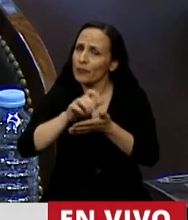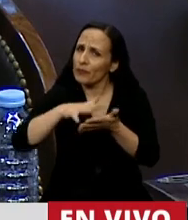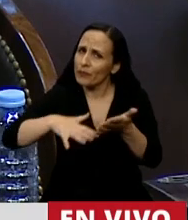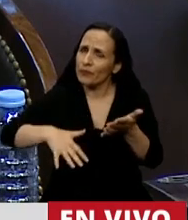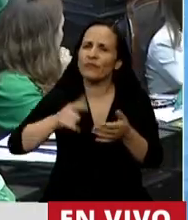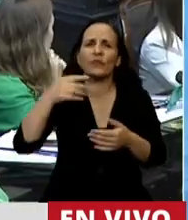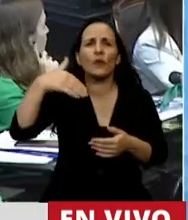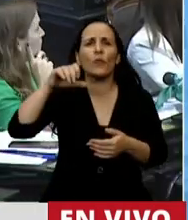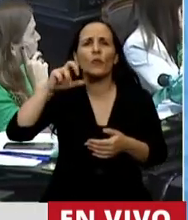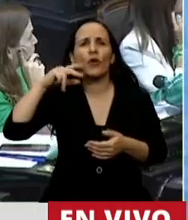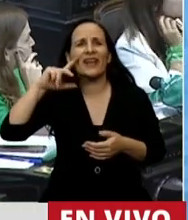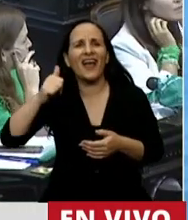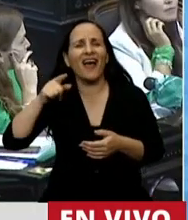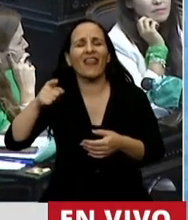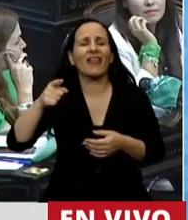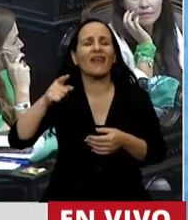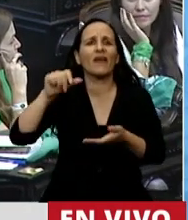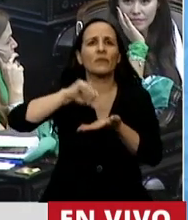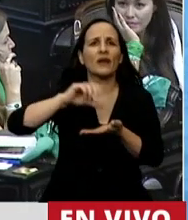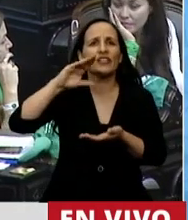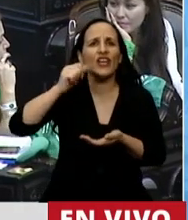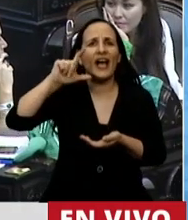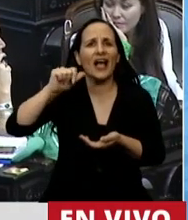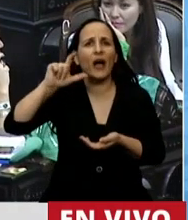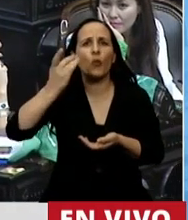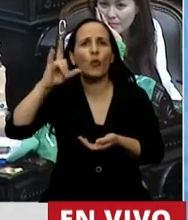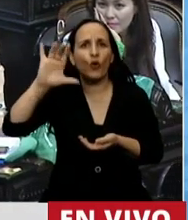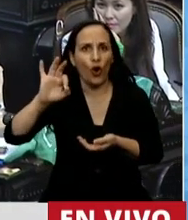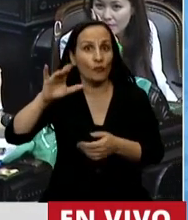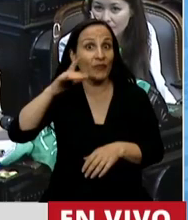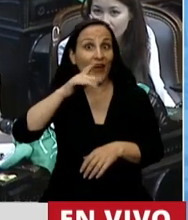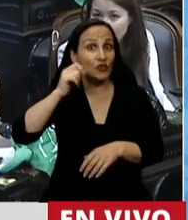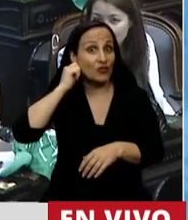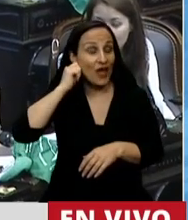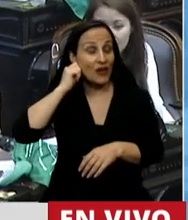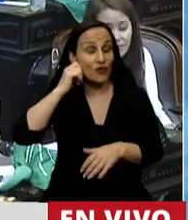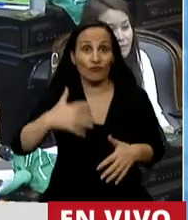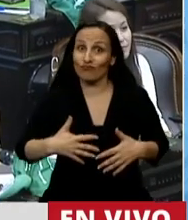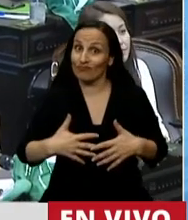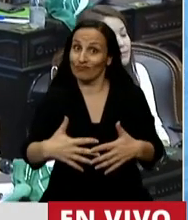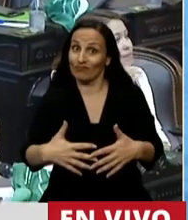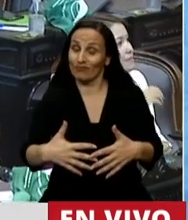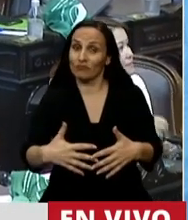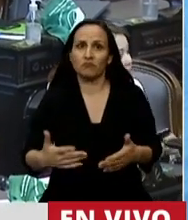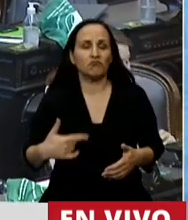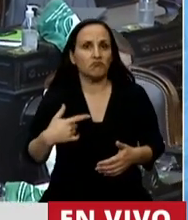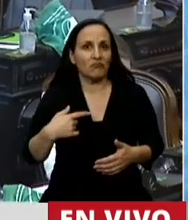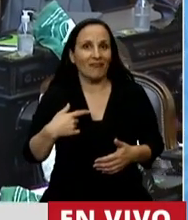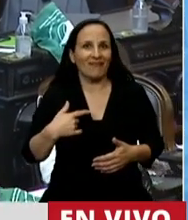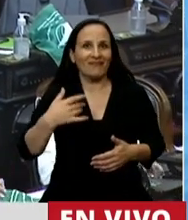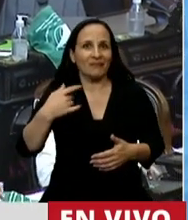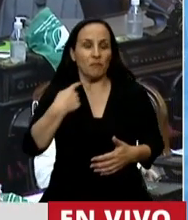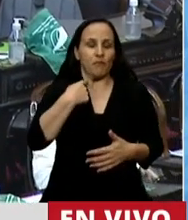de Mónica de Chacabuco, que a los 14 años quedó embarazada. Un embarazo no